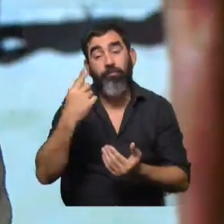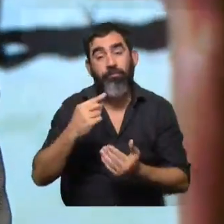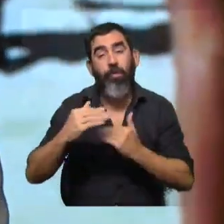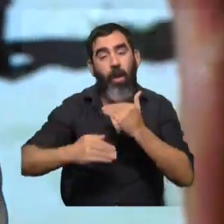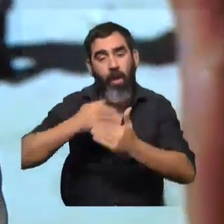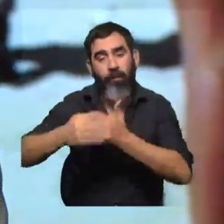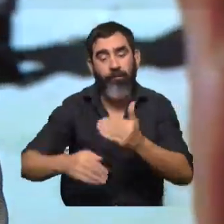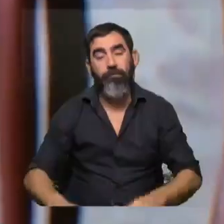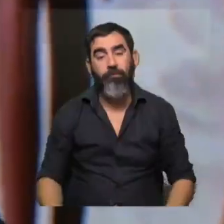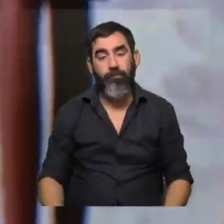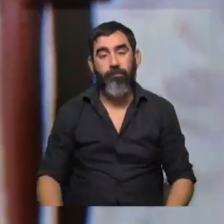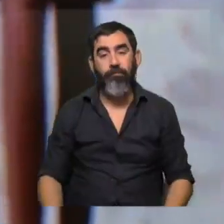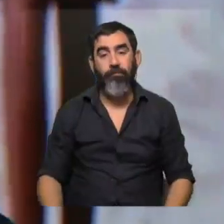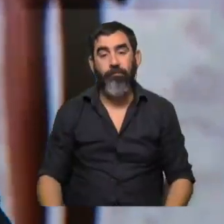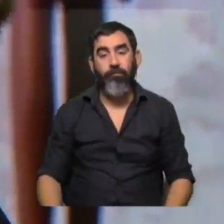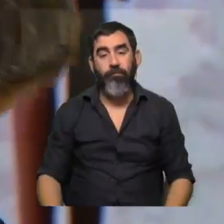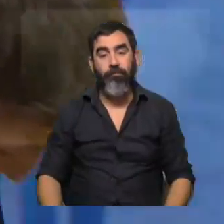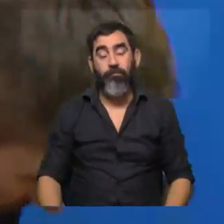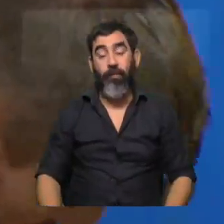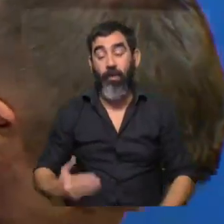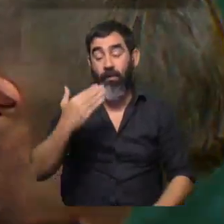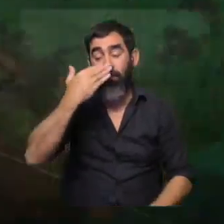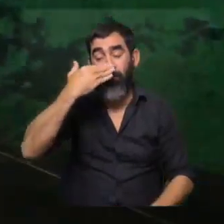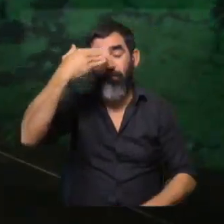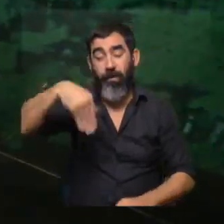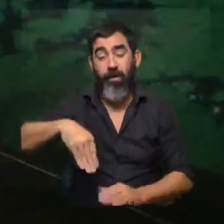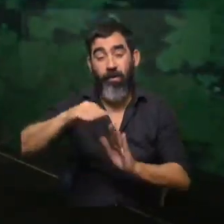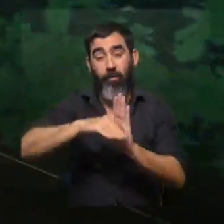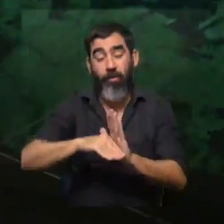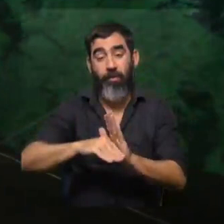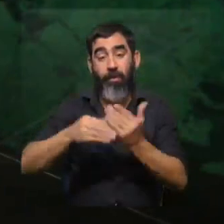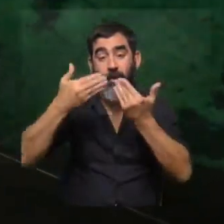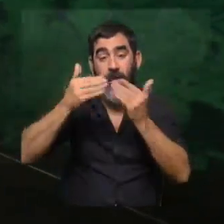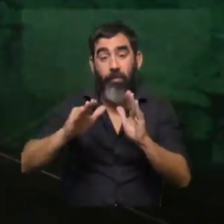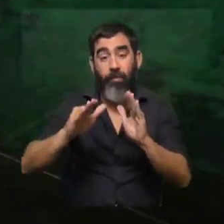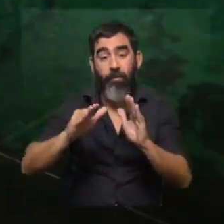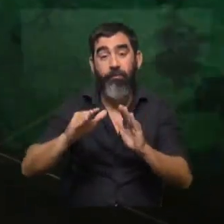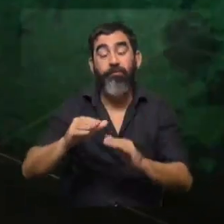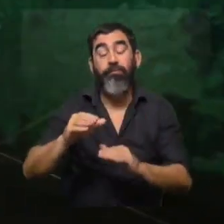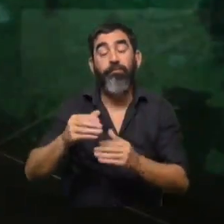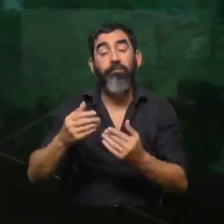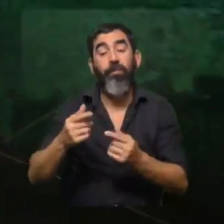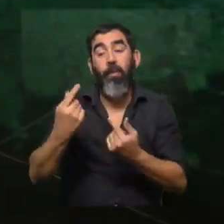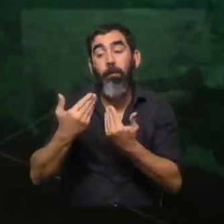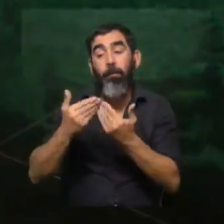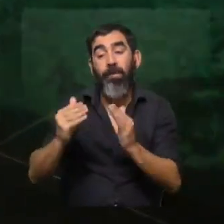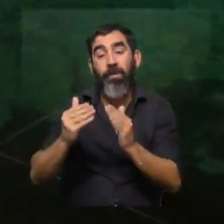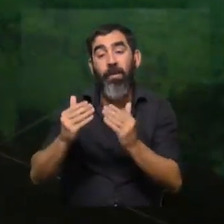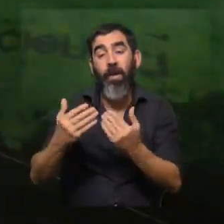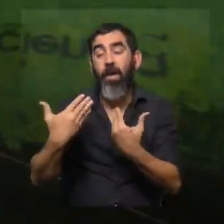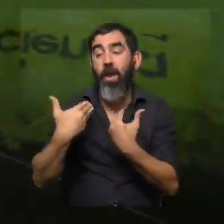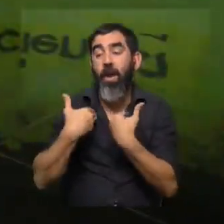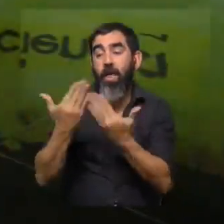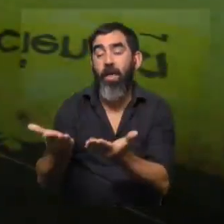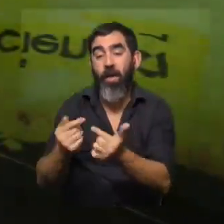avanzando. Amarilla, en el cierre del programa quiero estrenar con usted, la gente de Ística Objetos nos ha empezado a traer